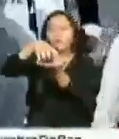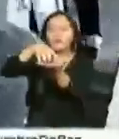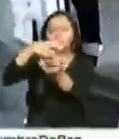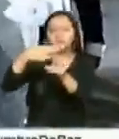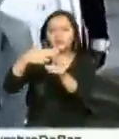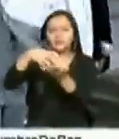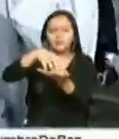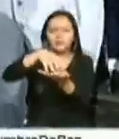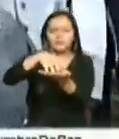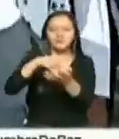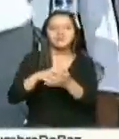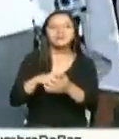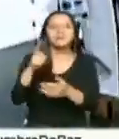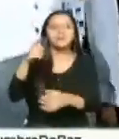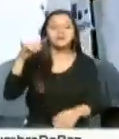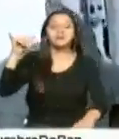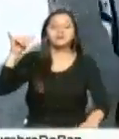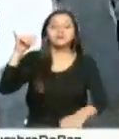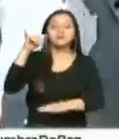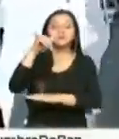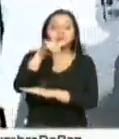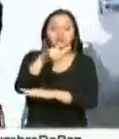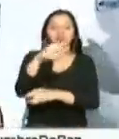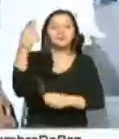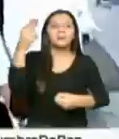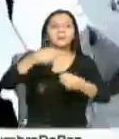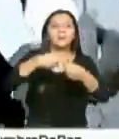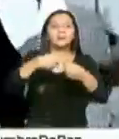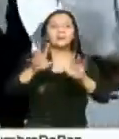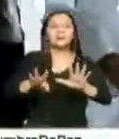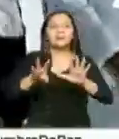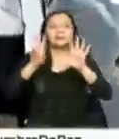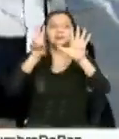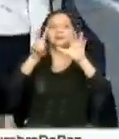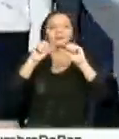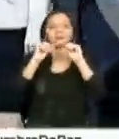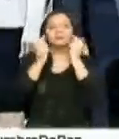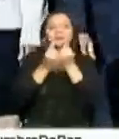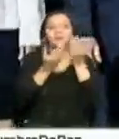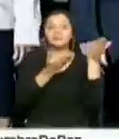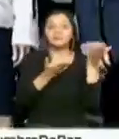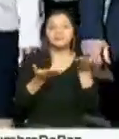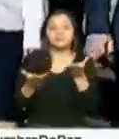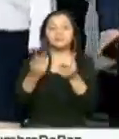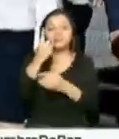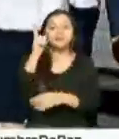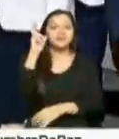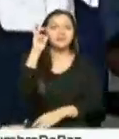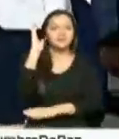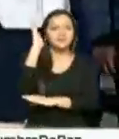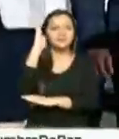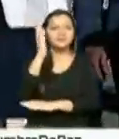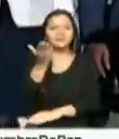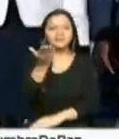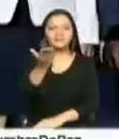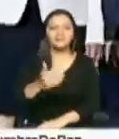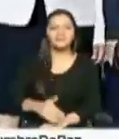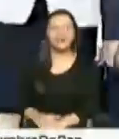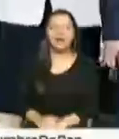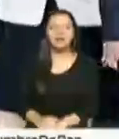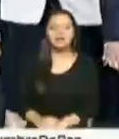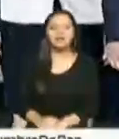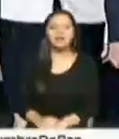su arribo para participar en la 17ª cumbre de los movimientos de países no alineados. Escuchemos las declaraciones del presidente